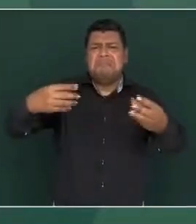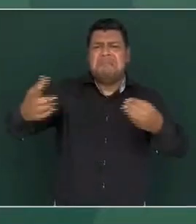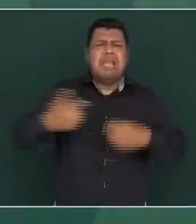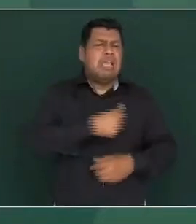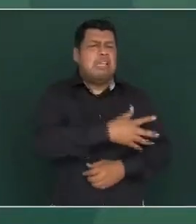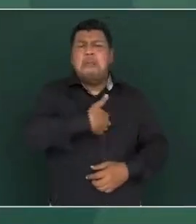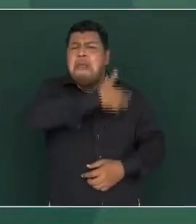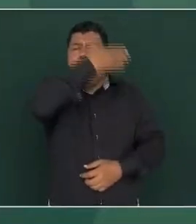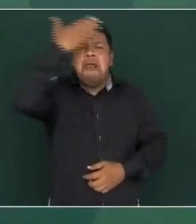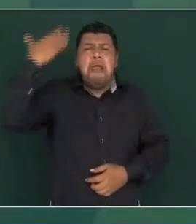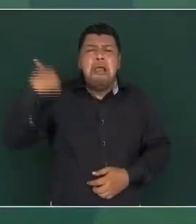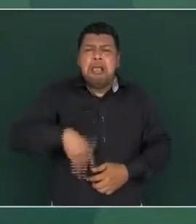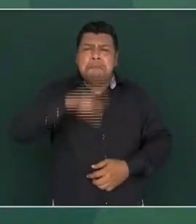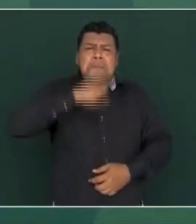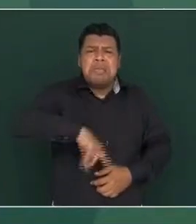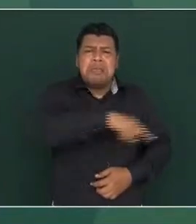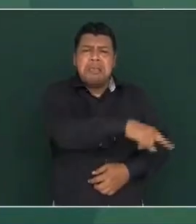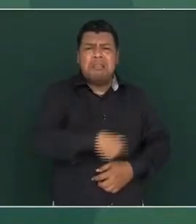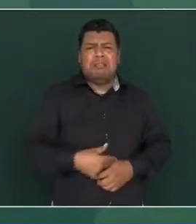es